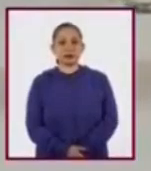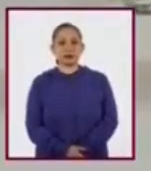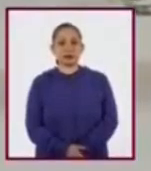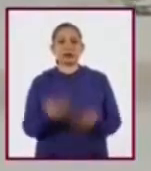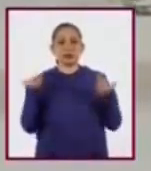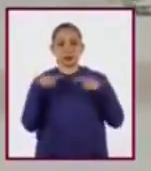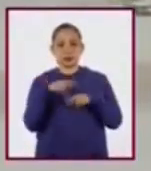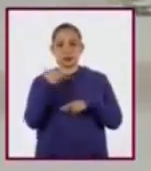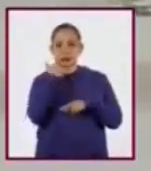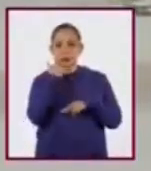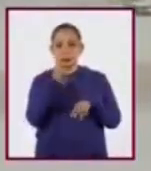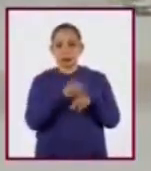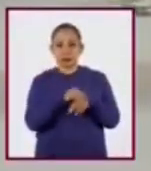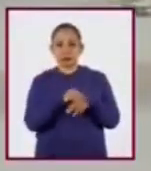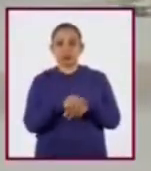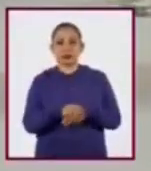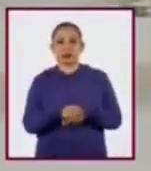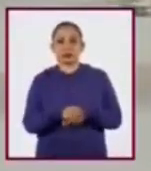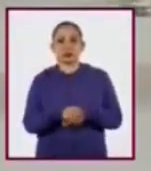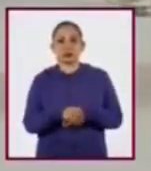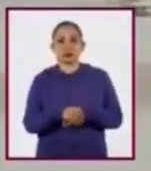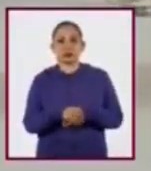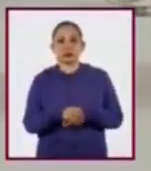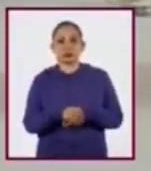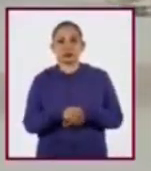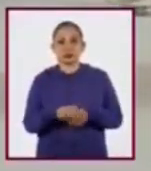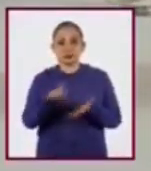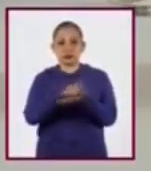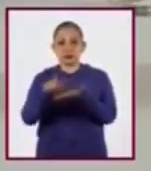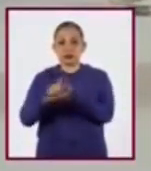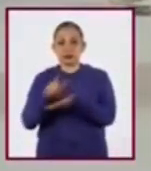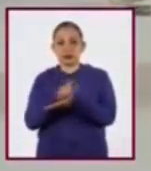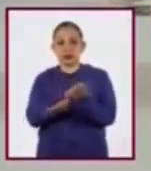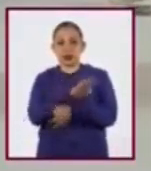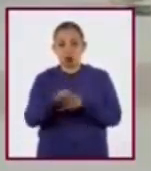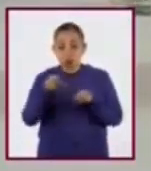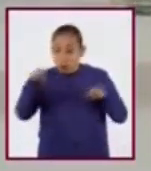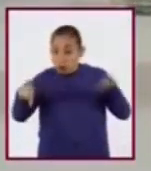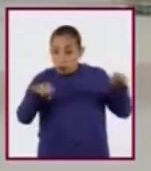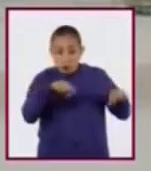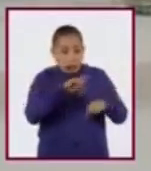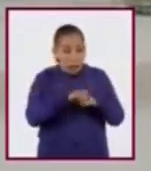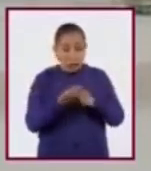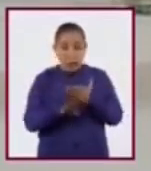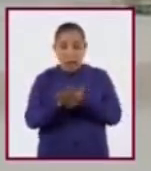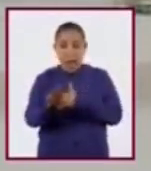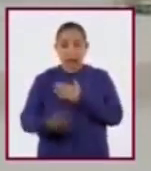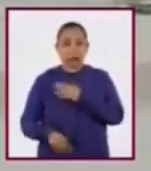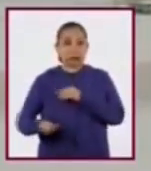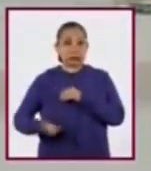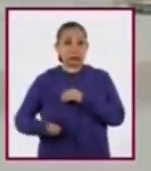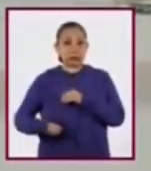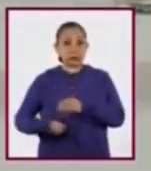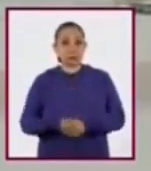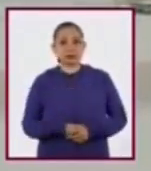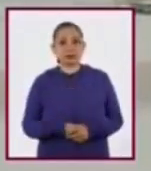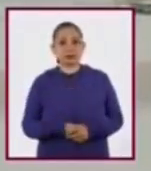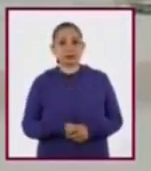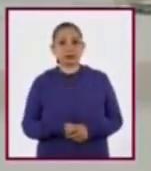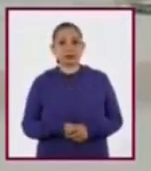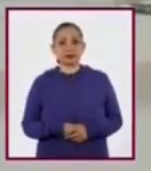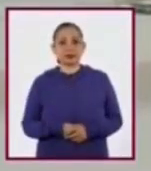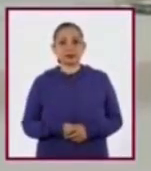Maestra, ¿me permite su trapito para poder limpiar todos los residuos y evitar un accidente?